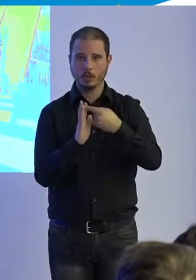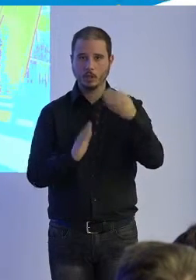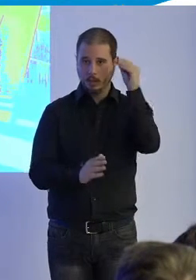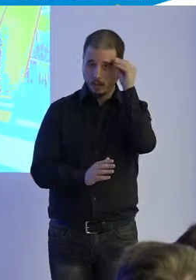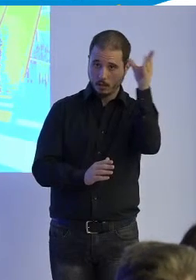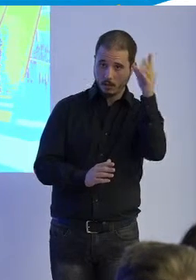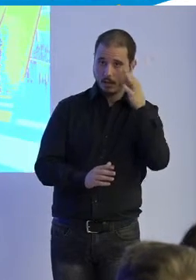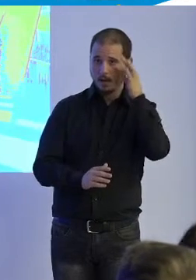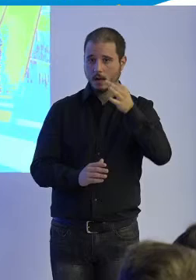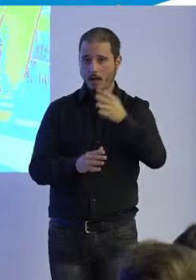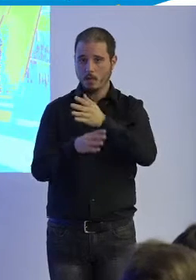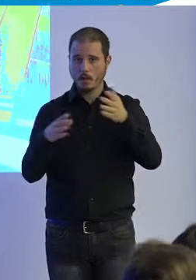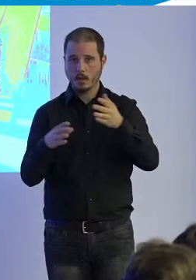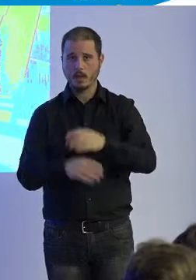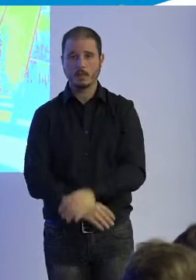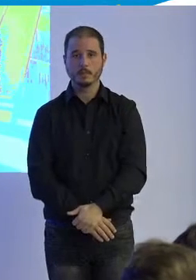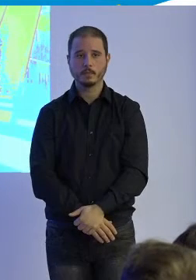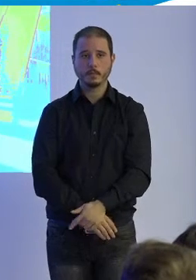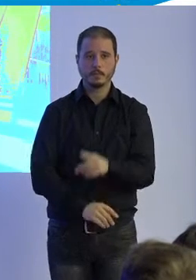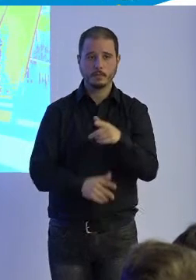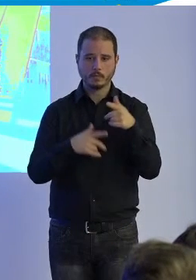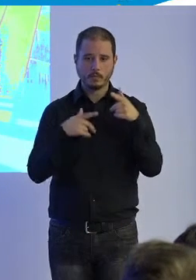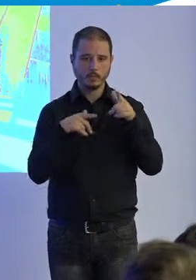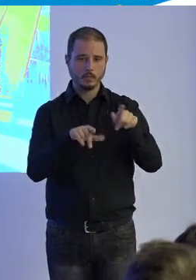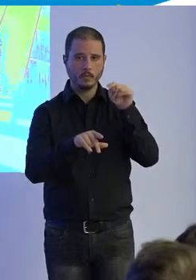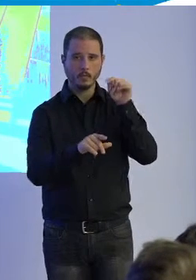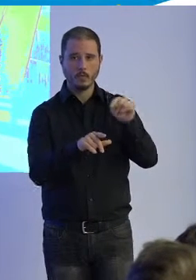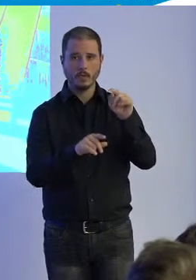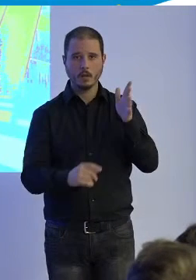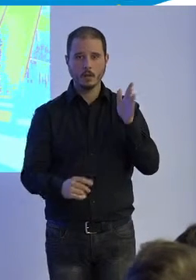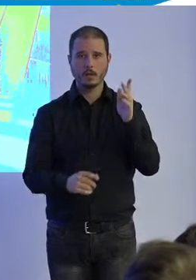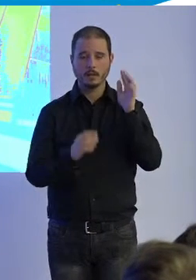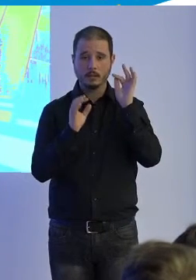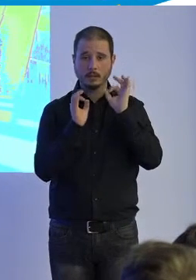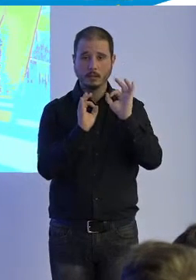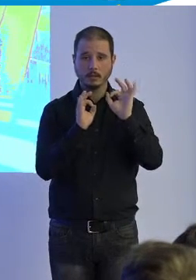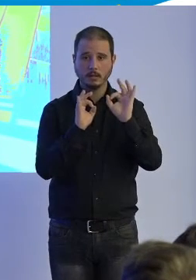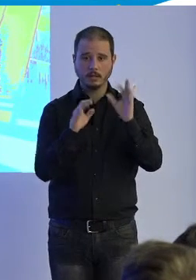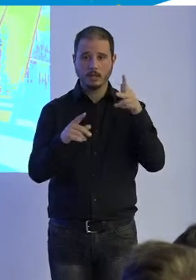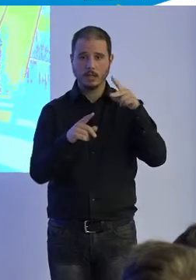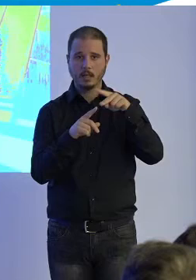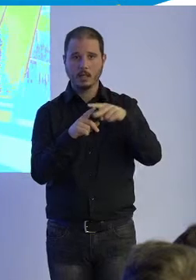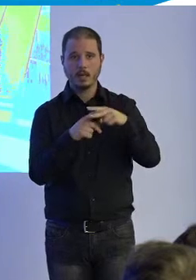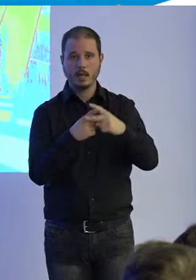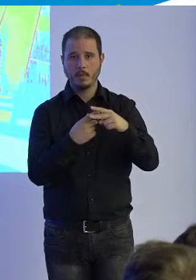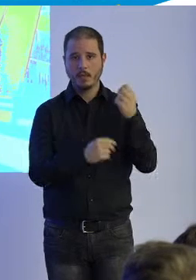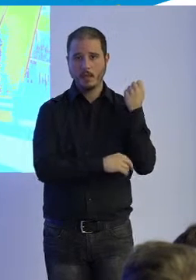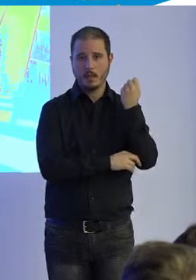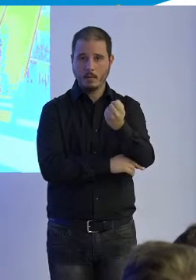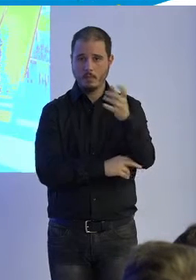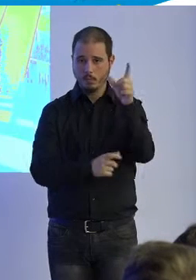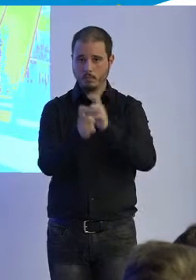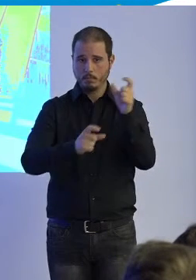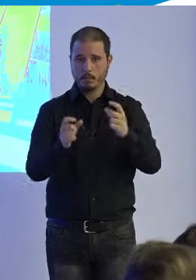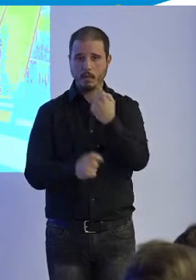virtual, sobre todo porque tiene un campo que luego lo trataremos, que es específicamente herramientas de soporte para la inclusión de trabajadores con